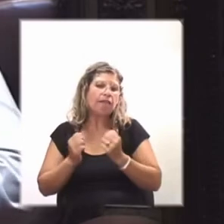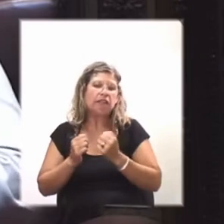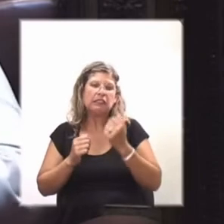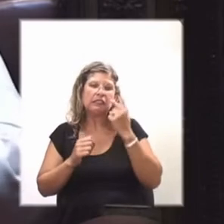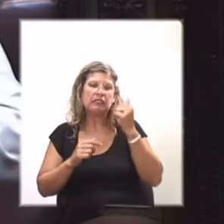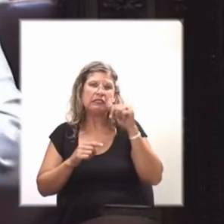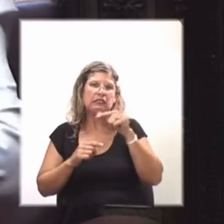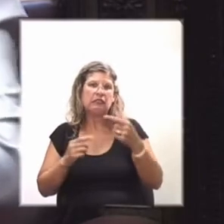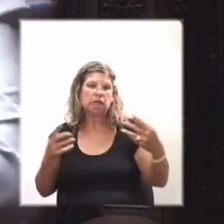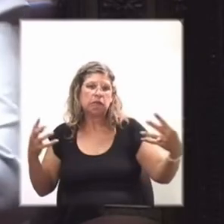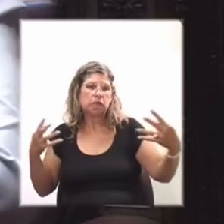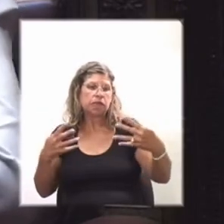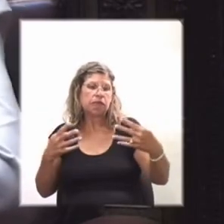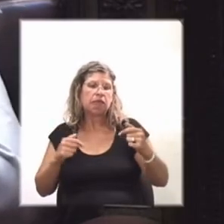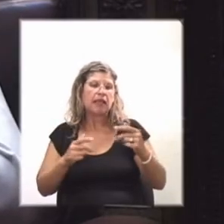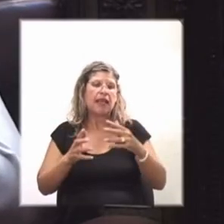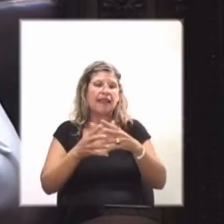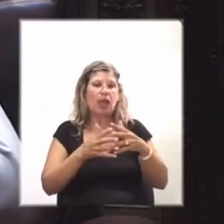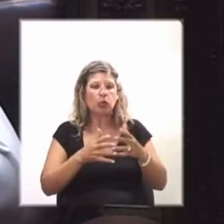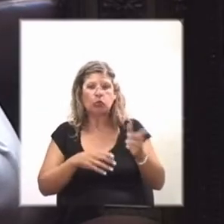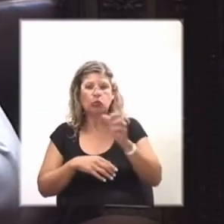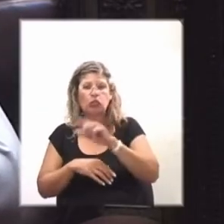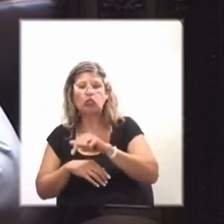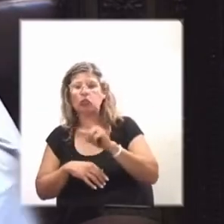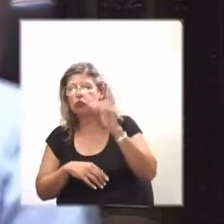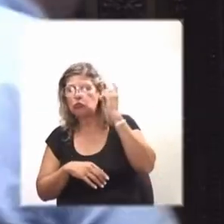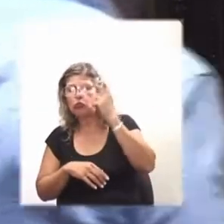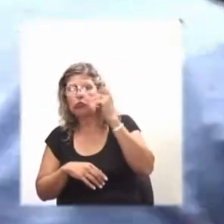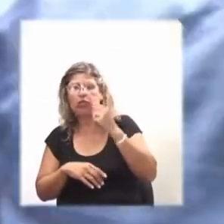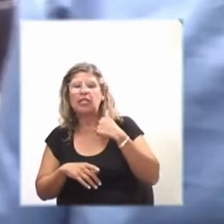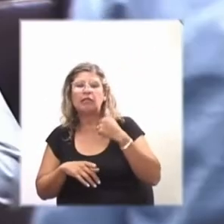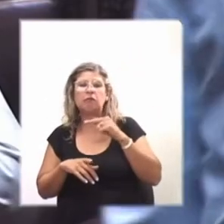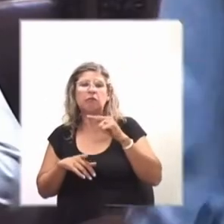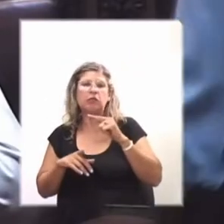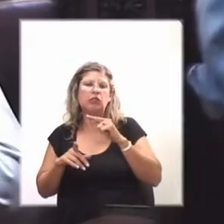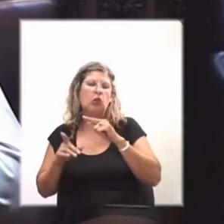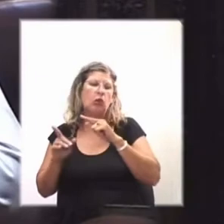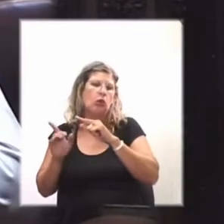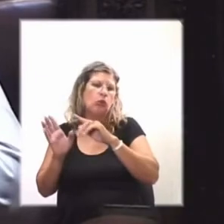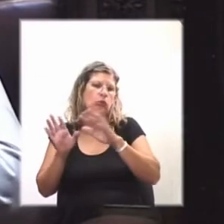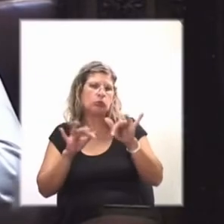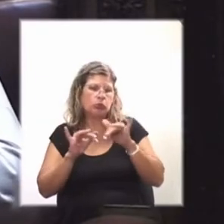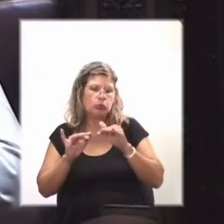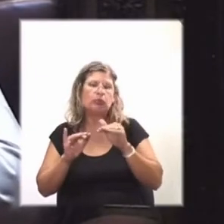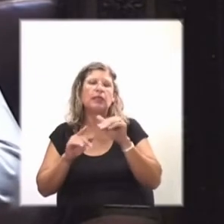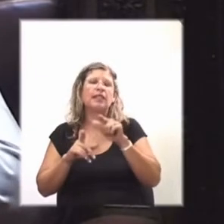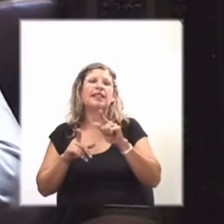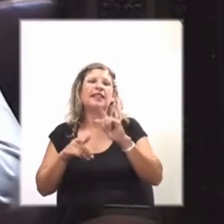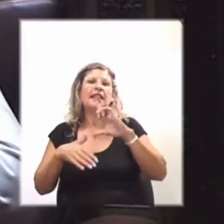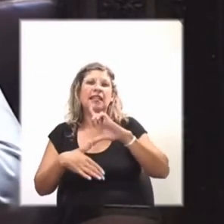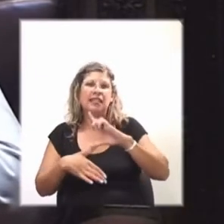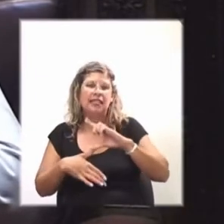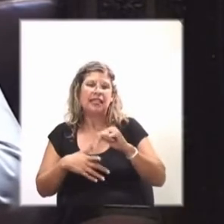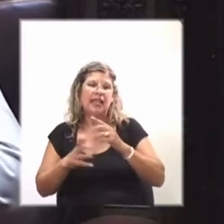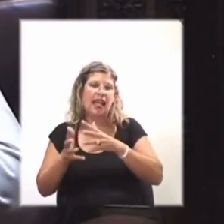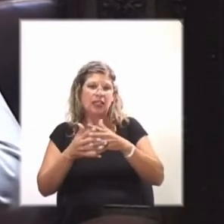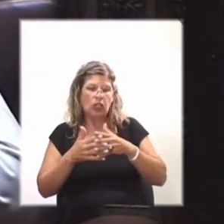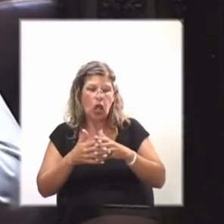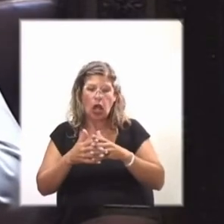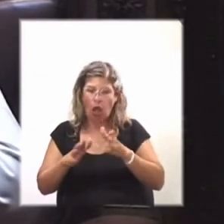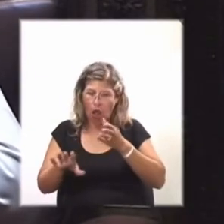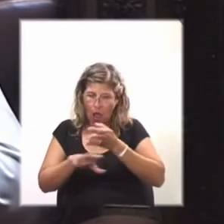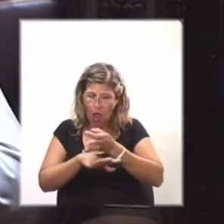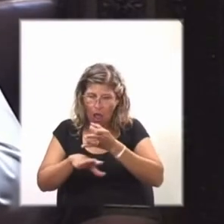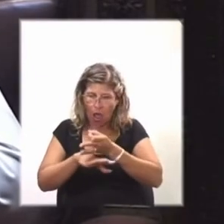seguridad nacional que fue común para toda América Latina, Estados Unidos impulsó, entrenó,